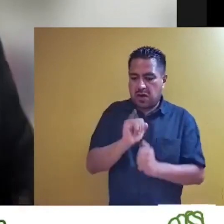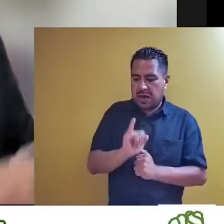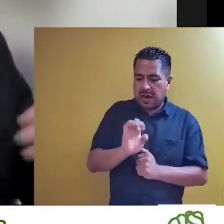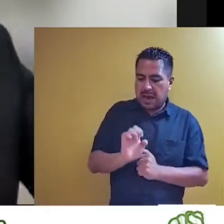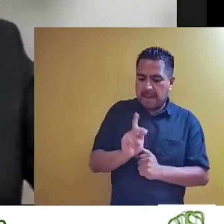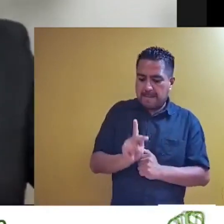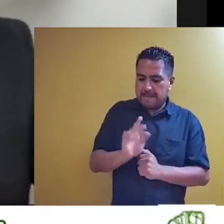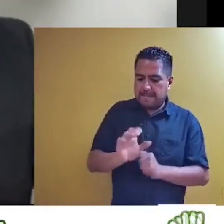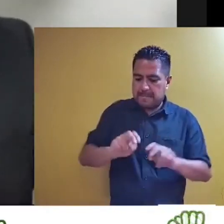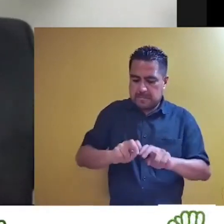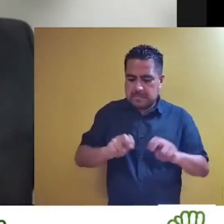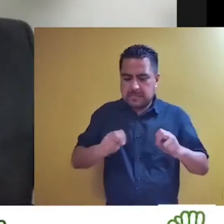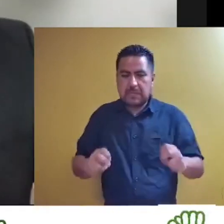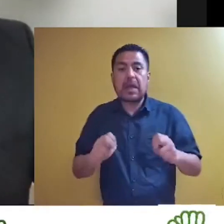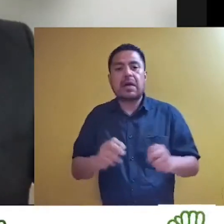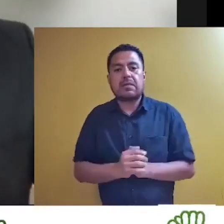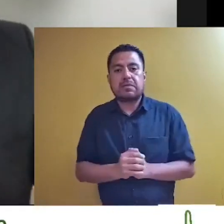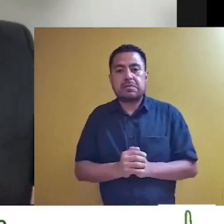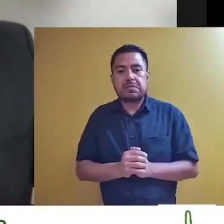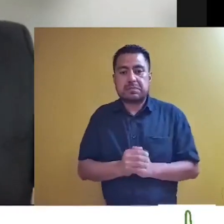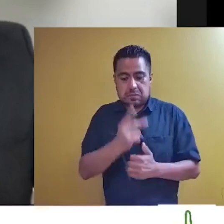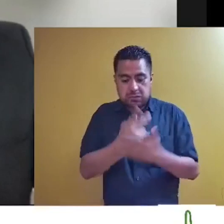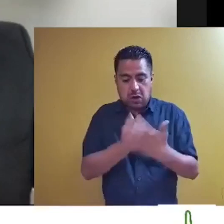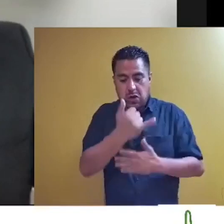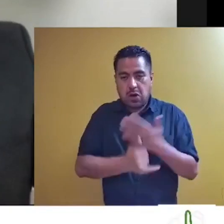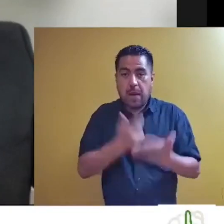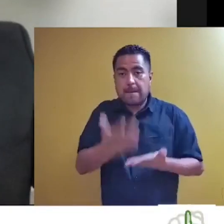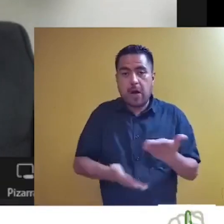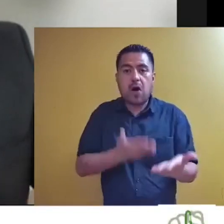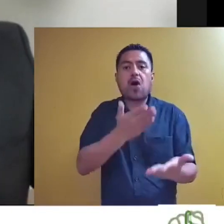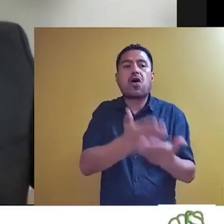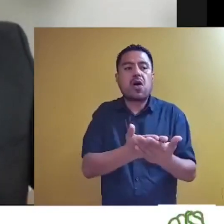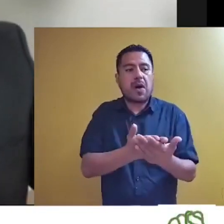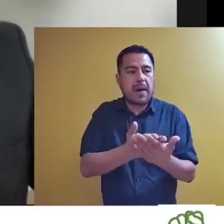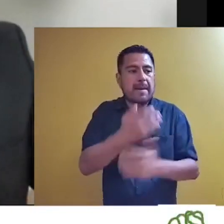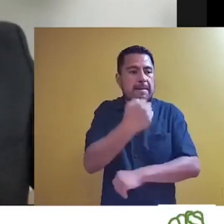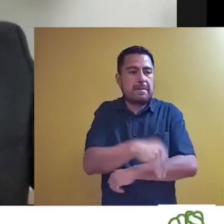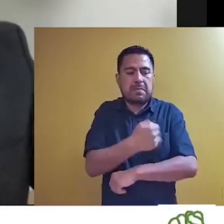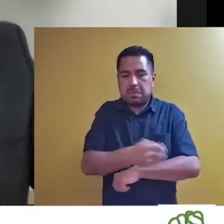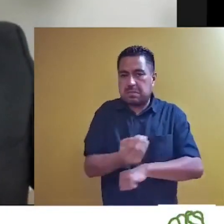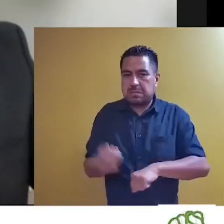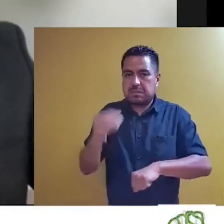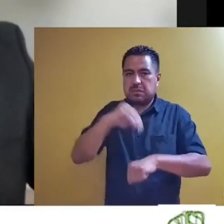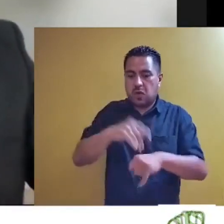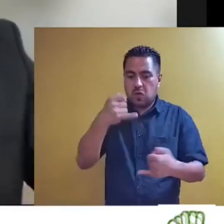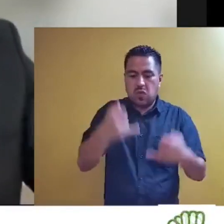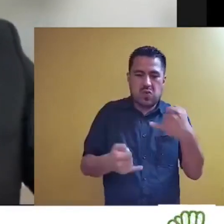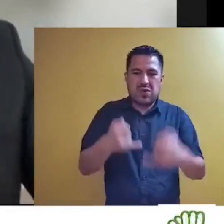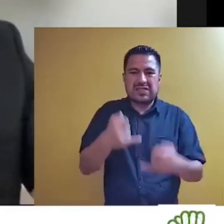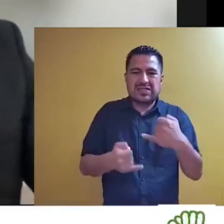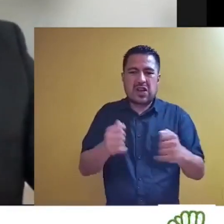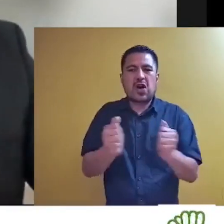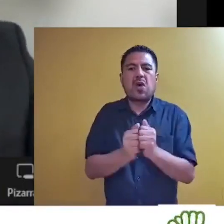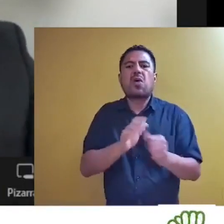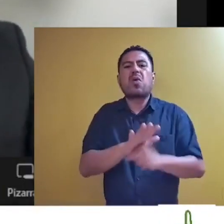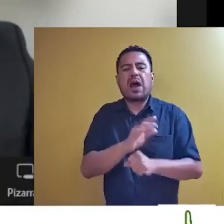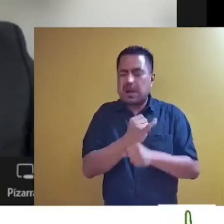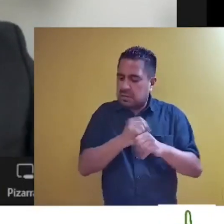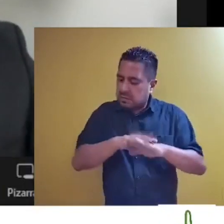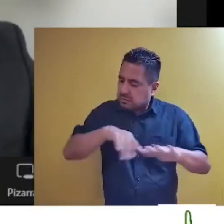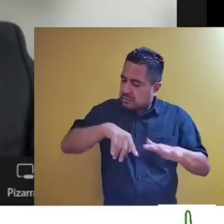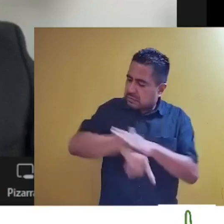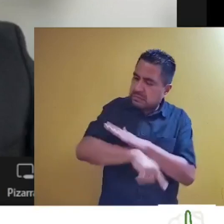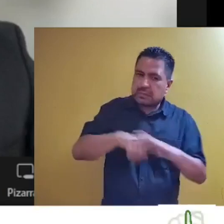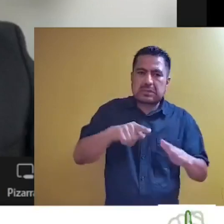General. Al respecto, en el proyecto se propone declarar parcialmente fundado el juicio con base en el estudio de fondo de